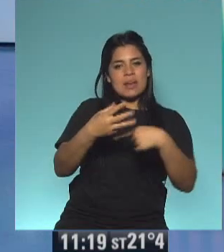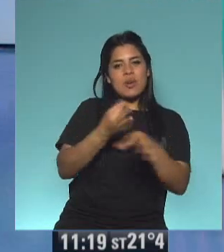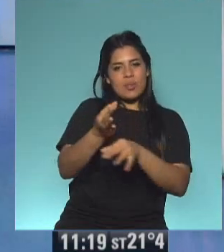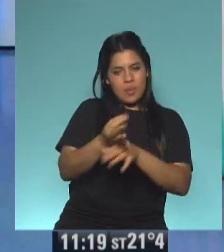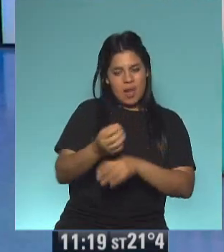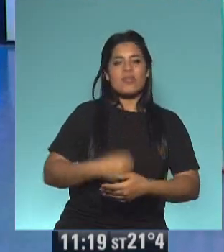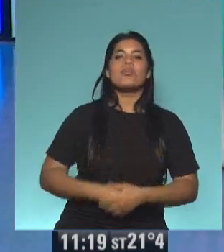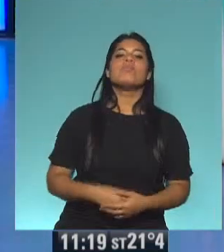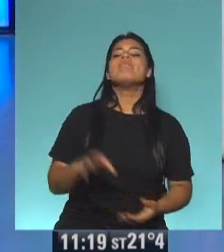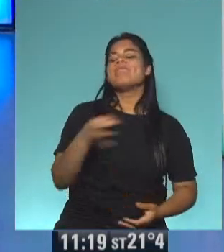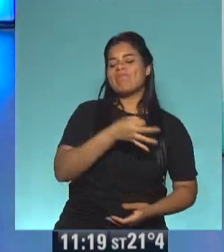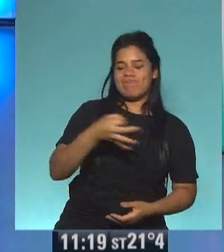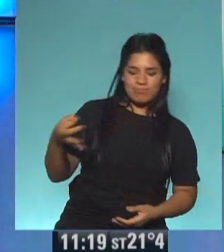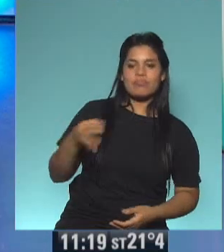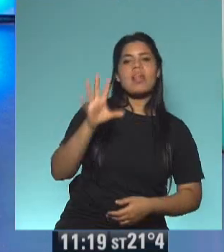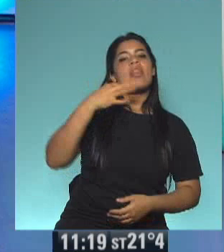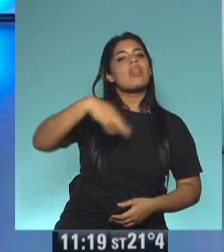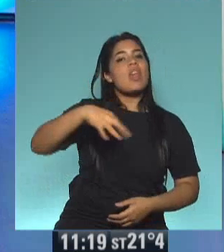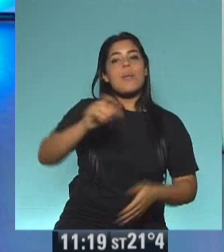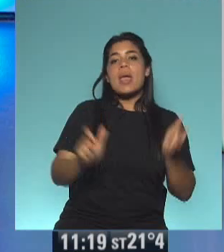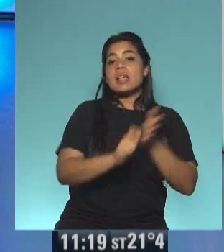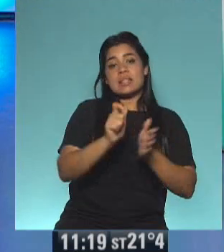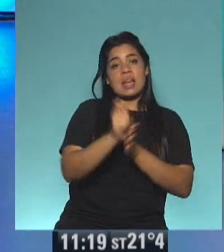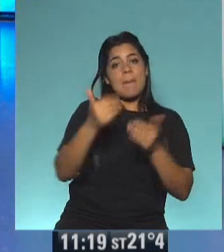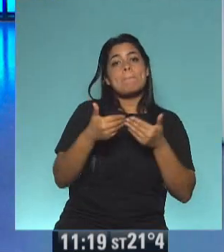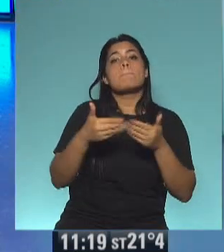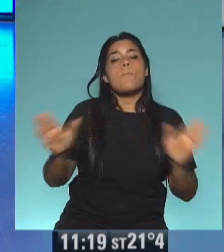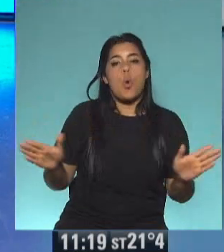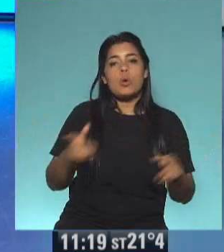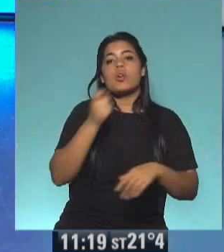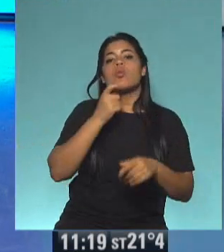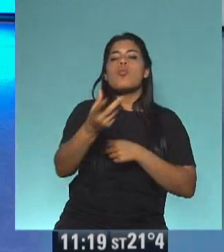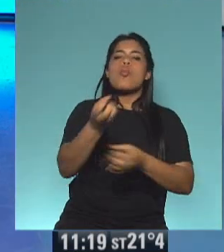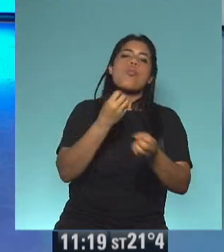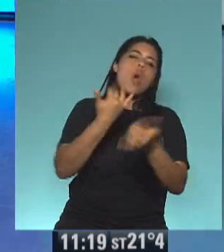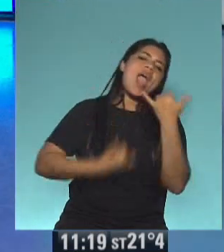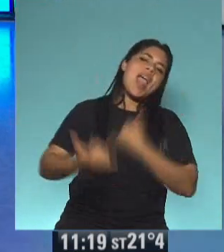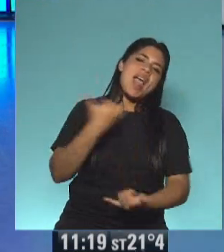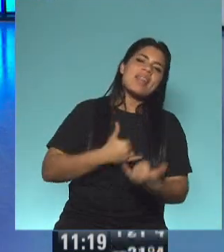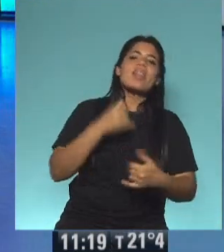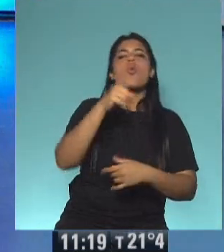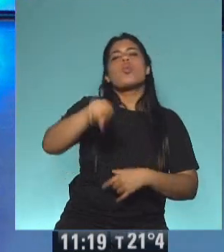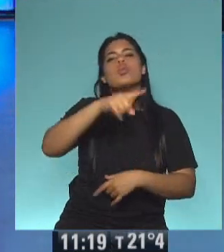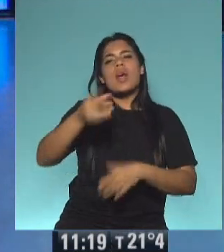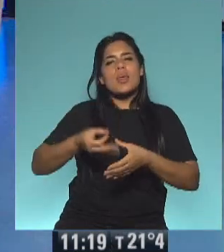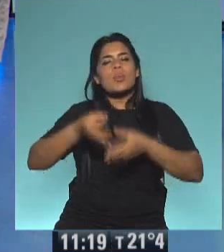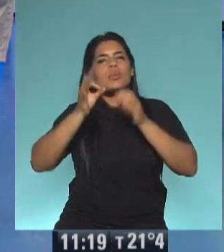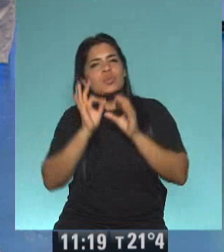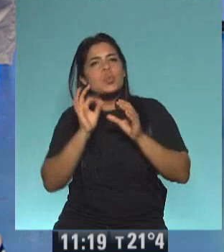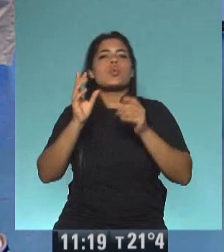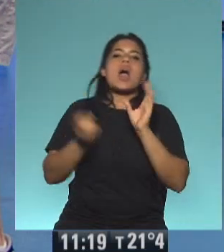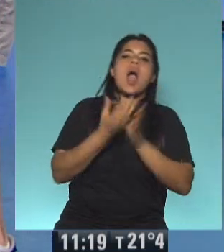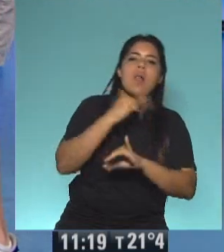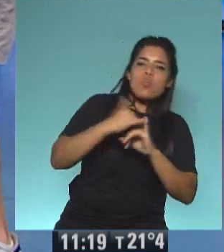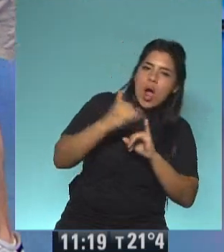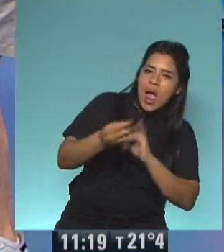@tv-public. Exacto. Recuerden que las historias tienen que estar públicas y ahí nos pueden comentar si están desayunando, si están por almorzar. Si quieren venir a sumarse con nosotros en